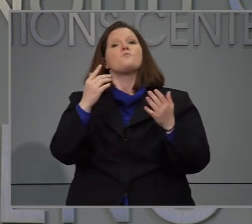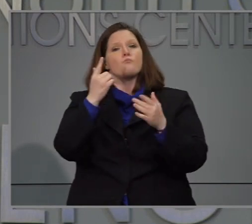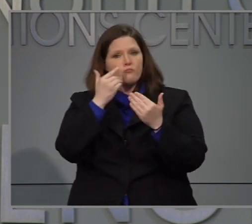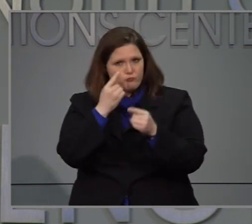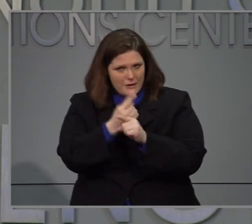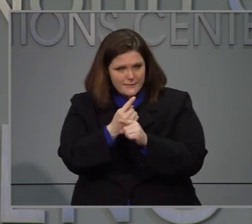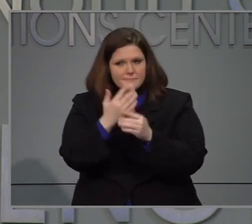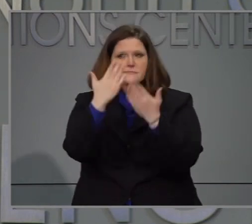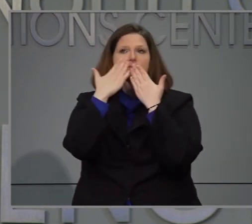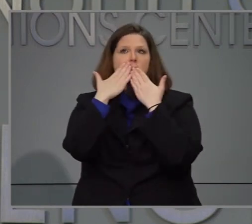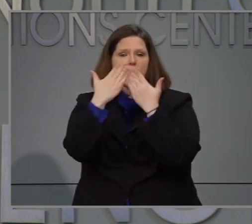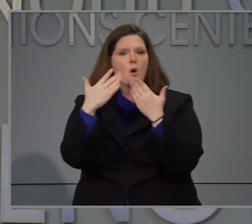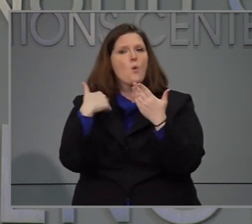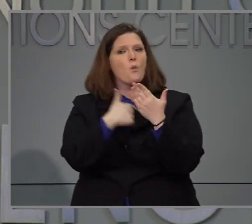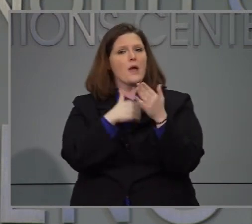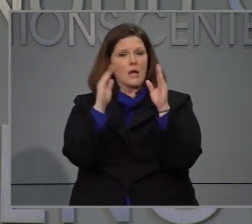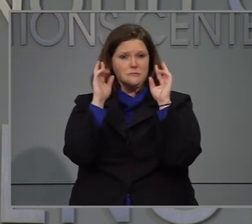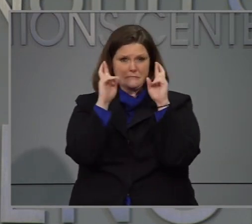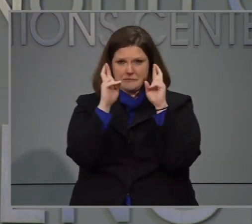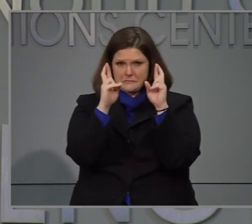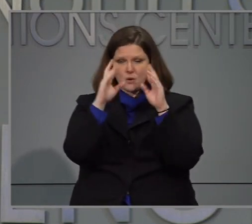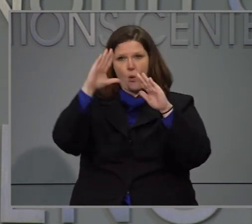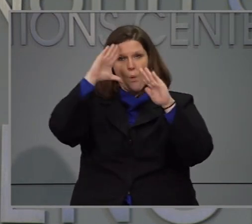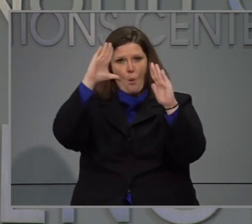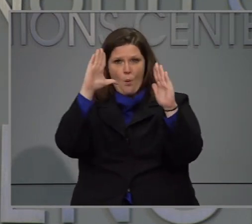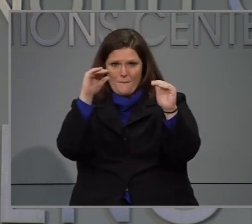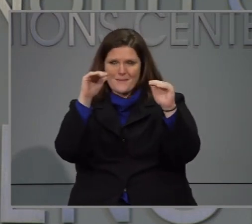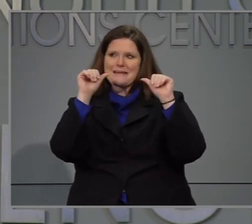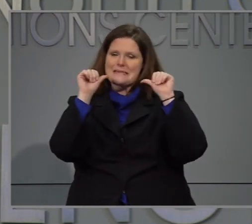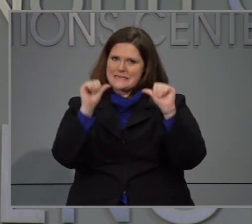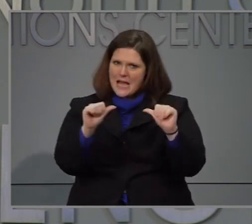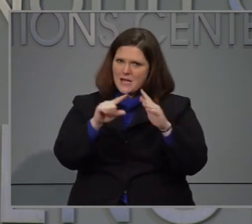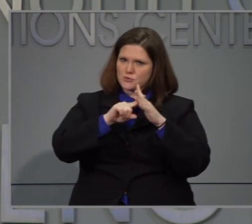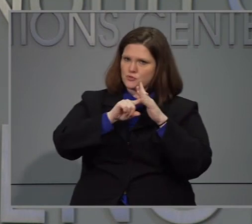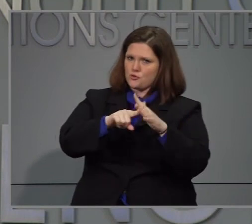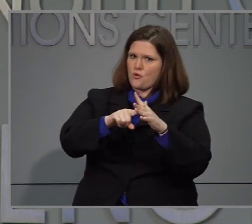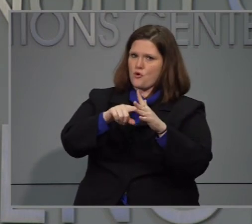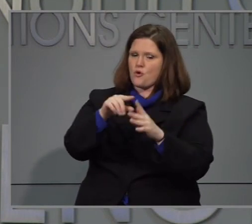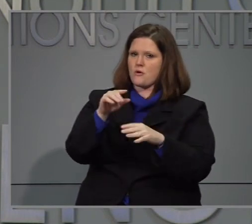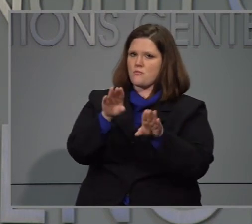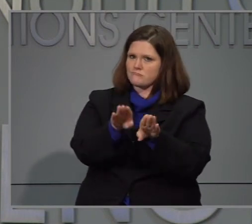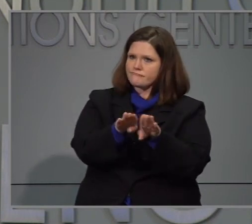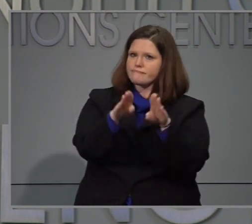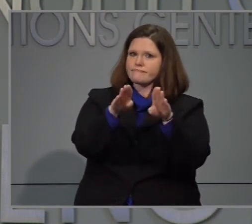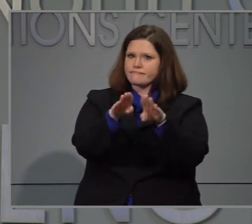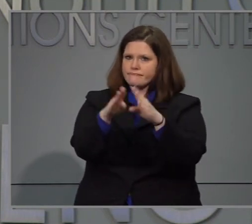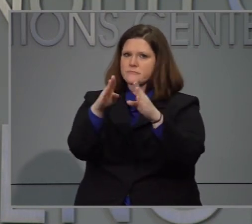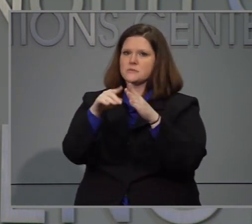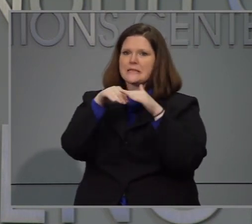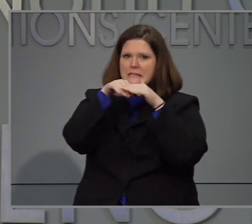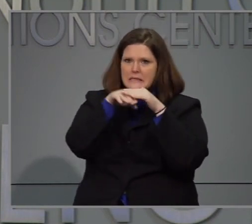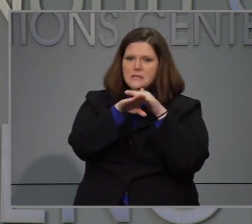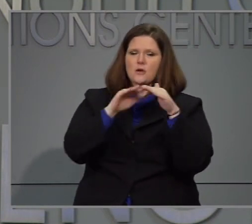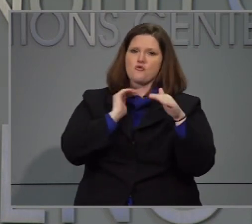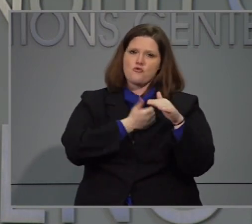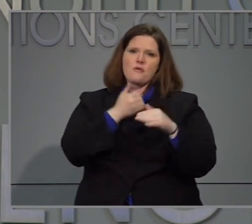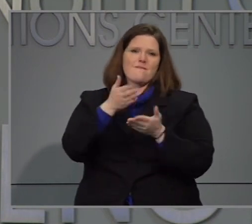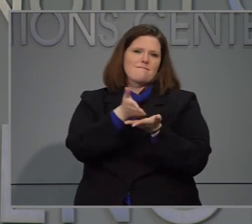Esperamos que poder empezar la fase 1 en cuanto llegue el 8 de mayo y se venza la